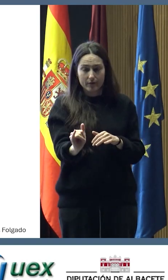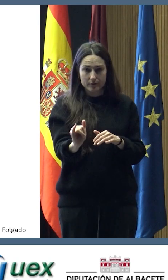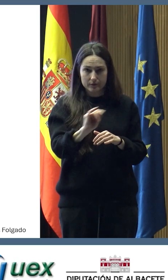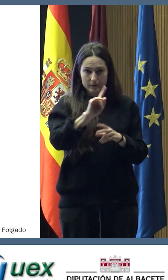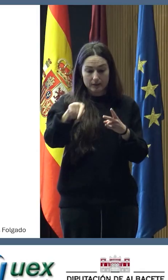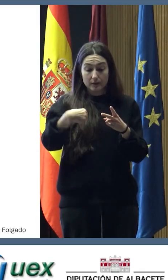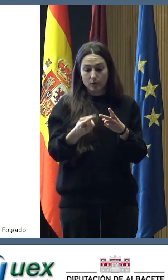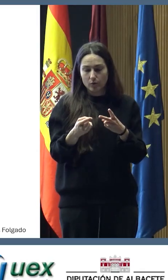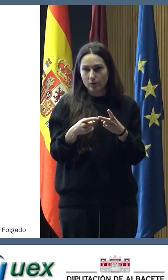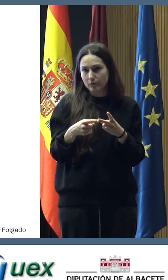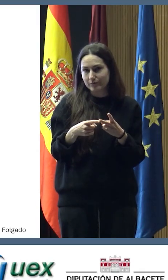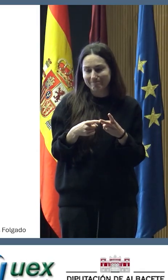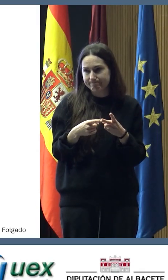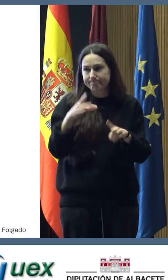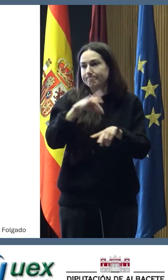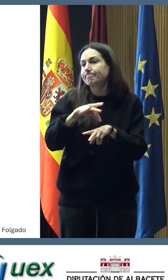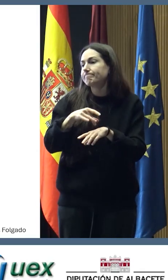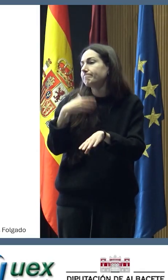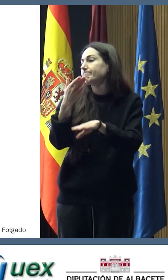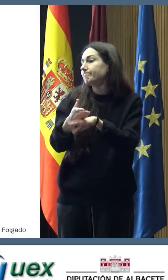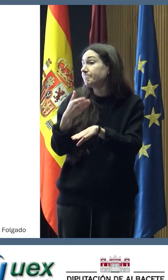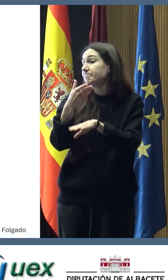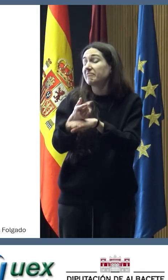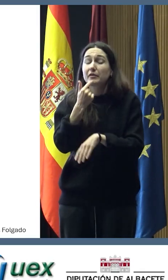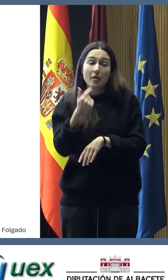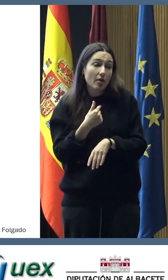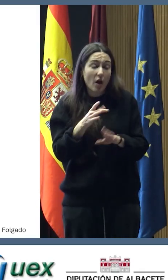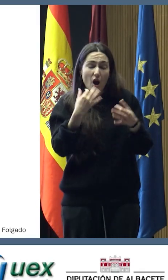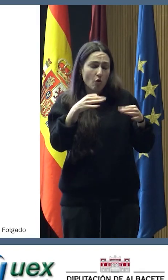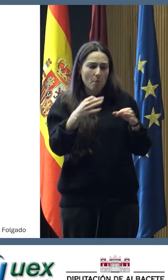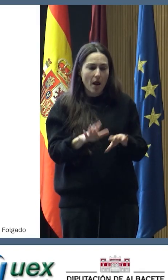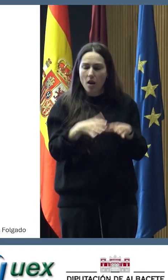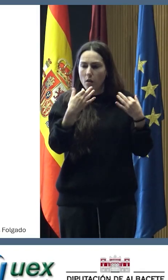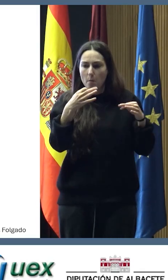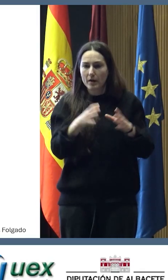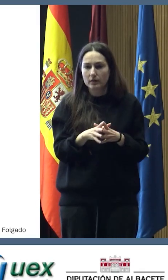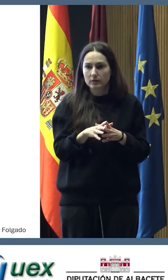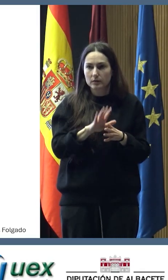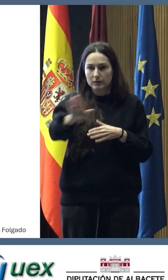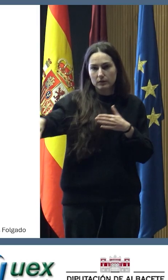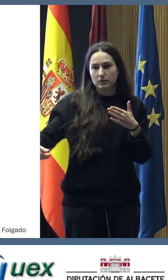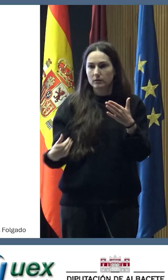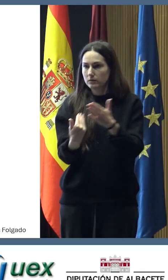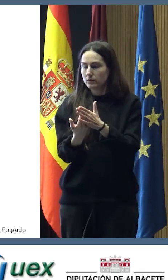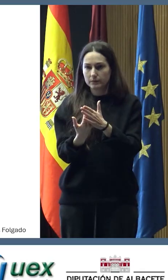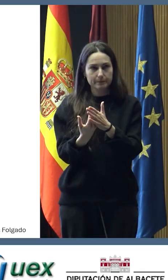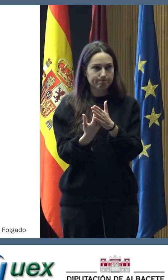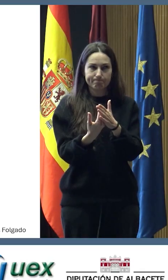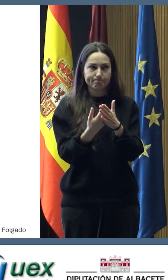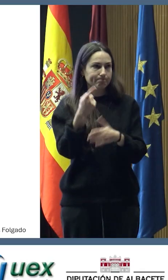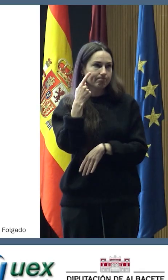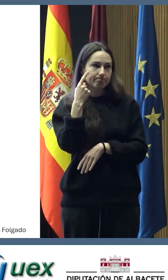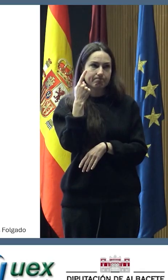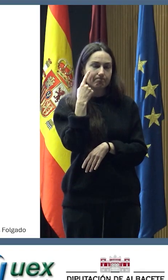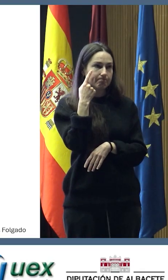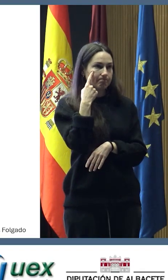Luego las visitas médicas, pues suele decir esto es normal, tal, hasta que al final ya se ve